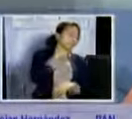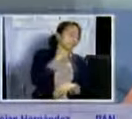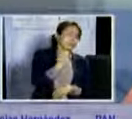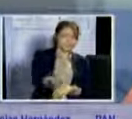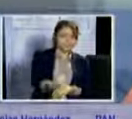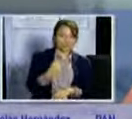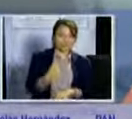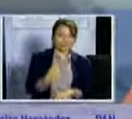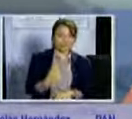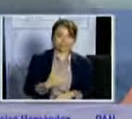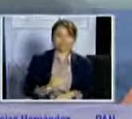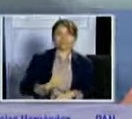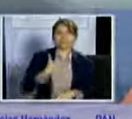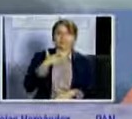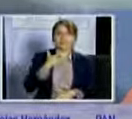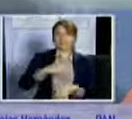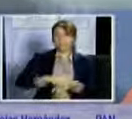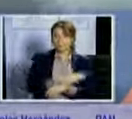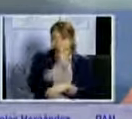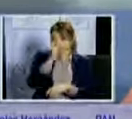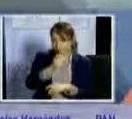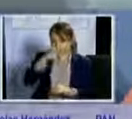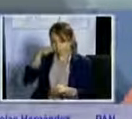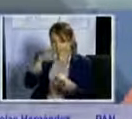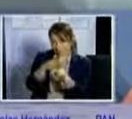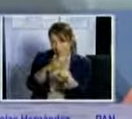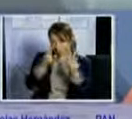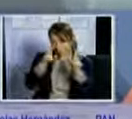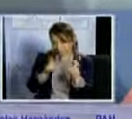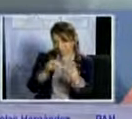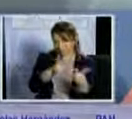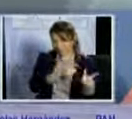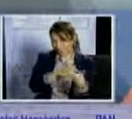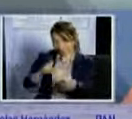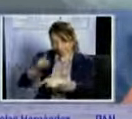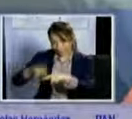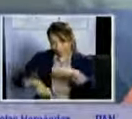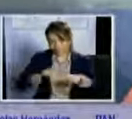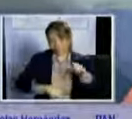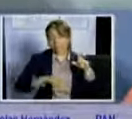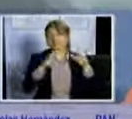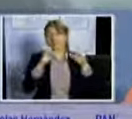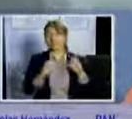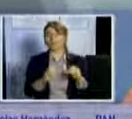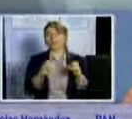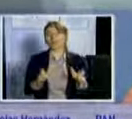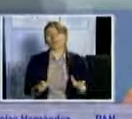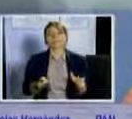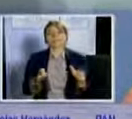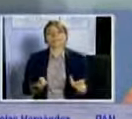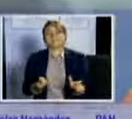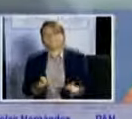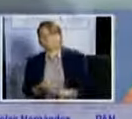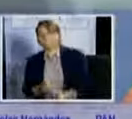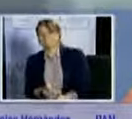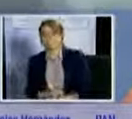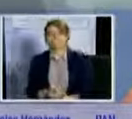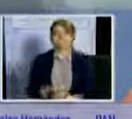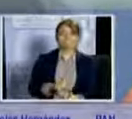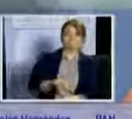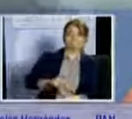reforma al Consejo de Seguridad, pues es francamente preocupante, ¿no? Parece claramente, como todos lo hemos podido ver, que las